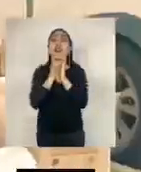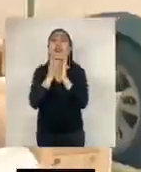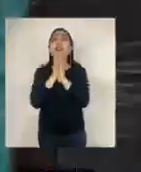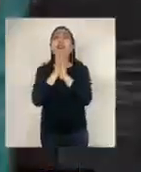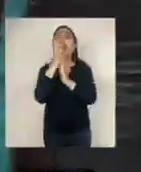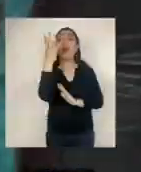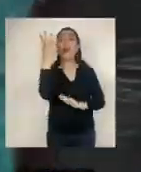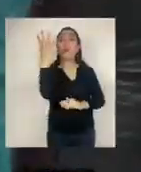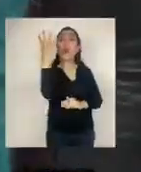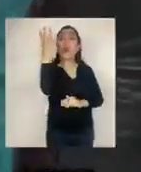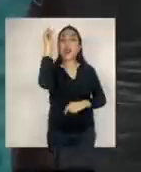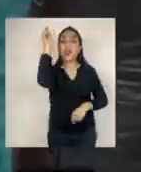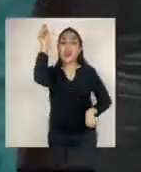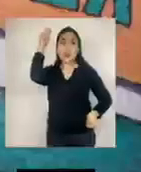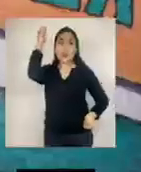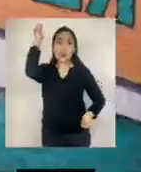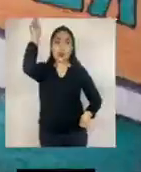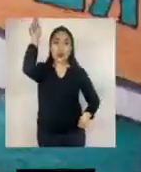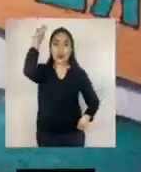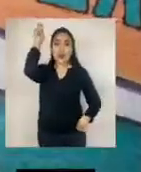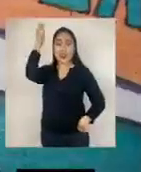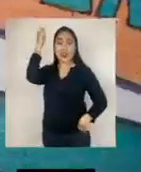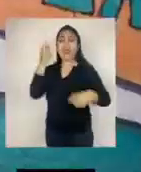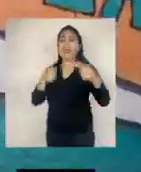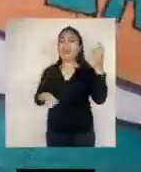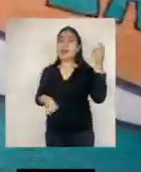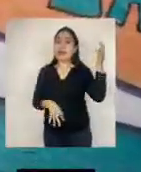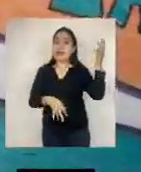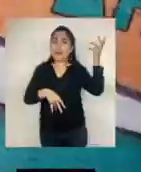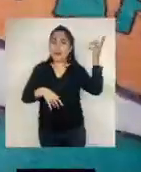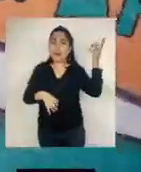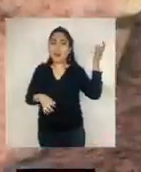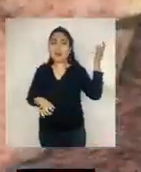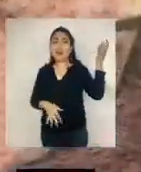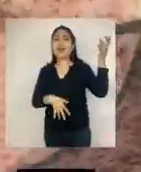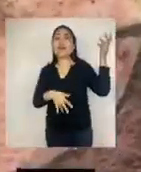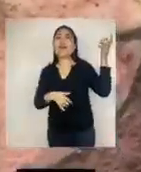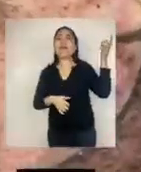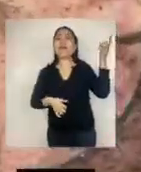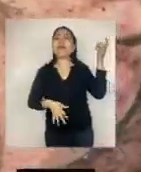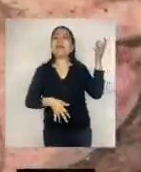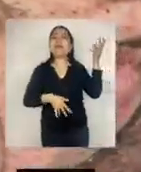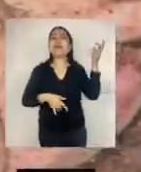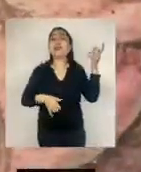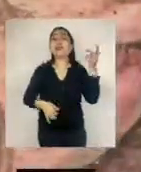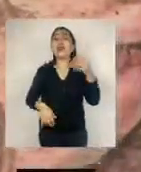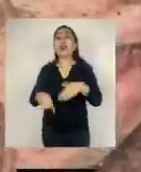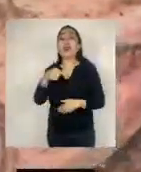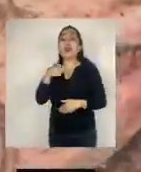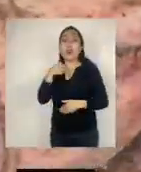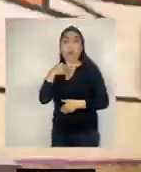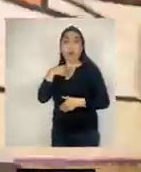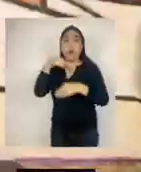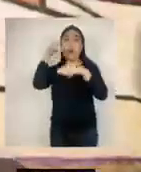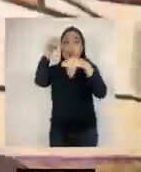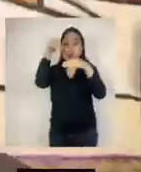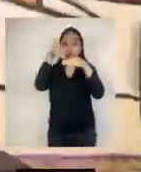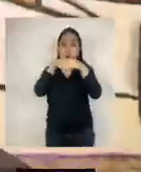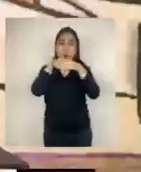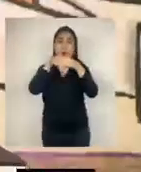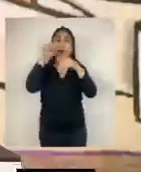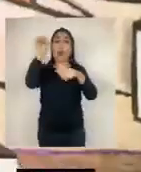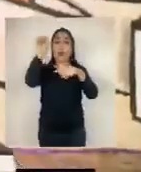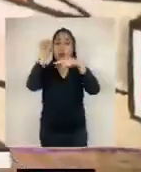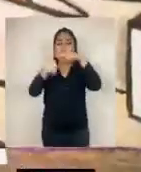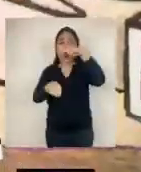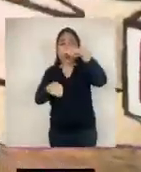Dúo, dos guitarristas también maravillosos y dos músicos más, que son Daniel Leiva y